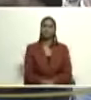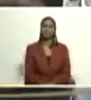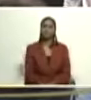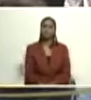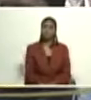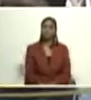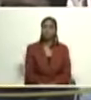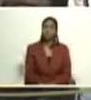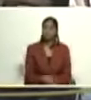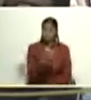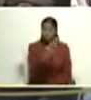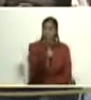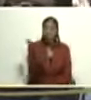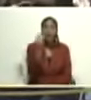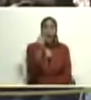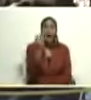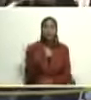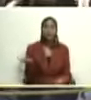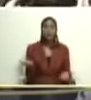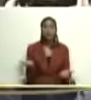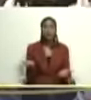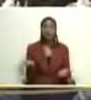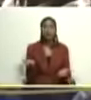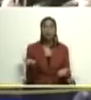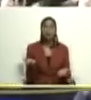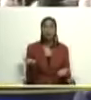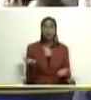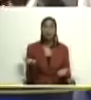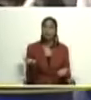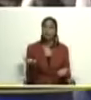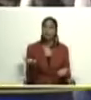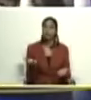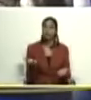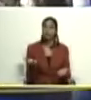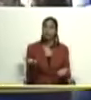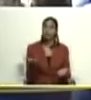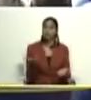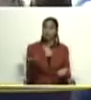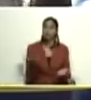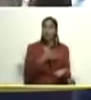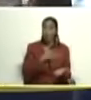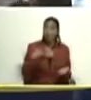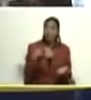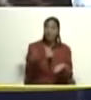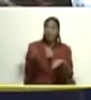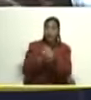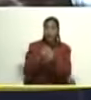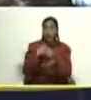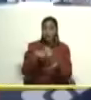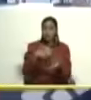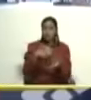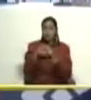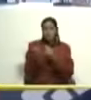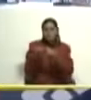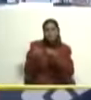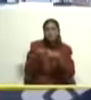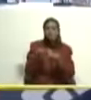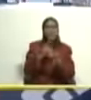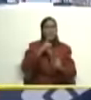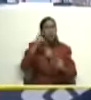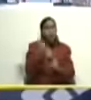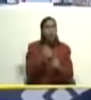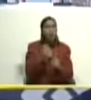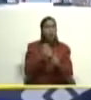Díganle ustedes, no nos vuelvan a llevar a los escenarios de odio, de guarimba, de violencia,